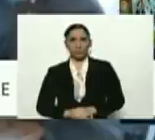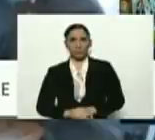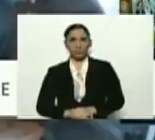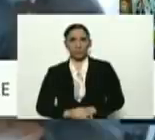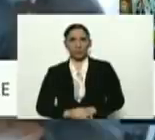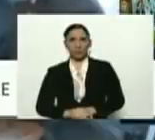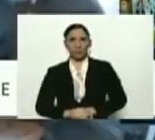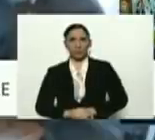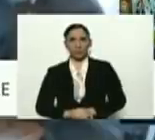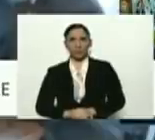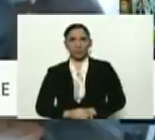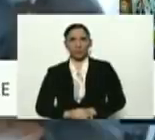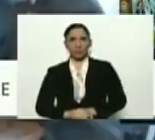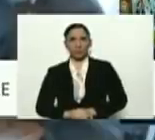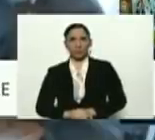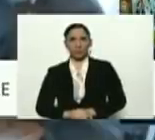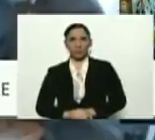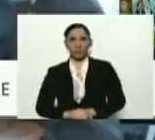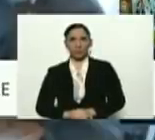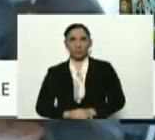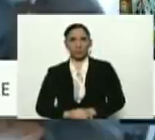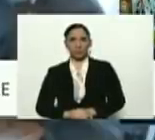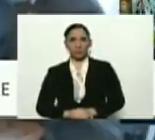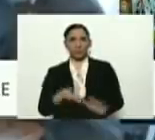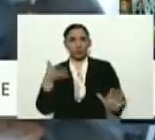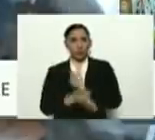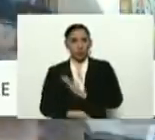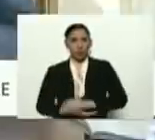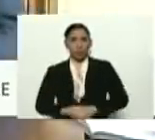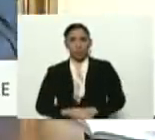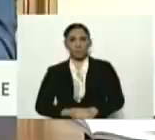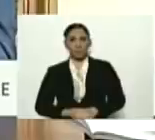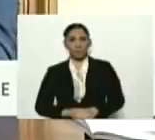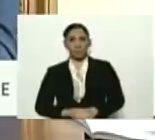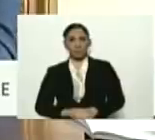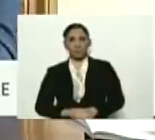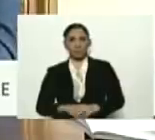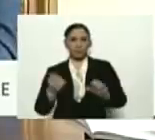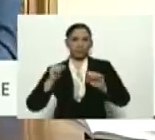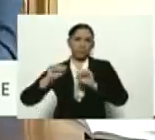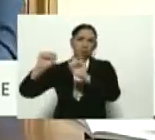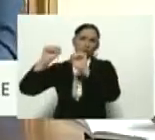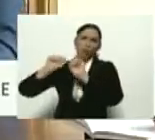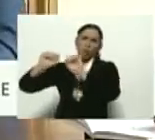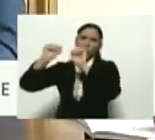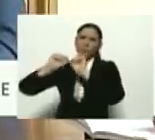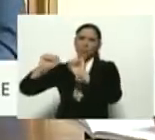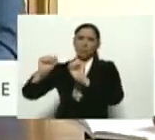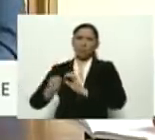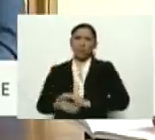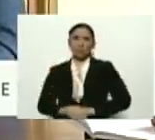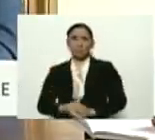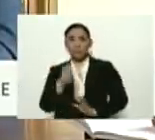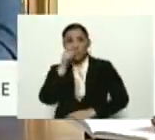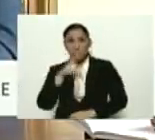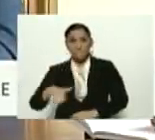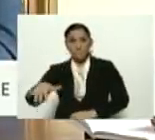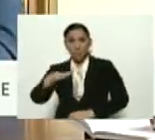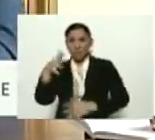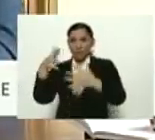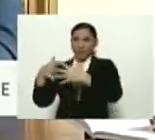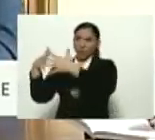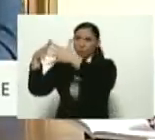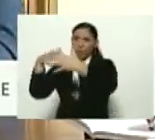sociedad. A propósito de las protestas del pueblo estadounidense,